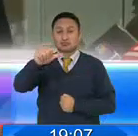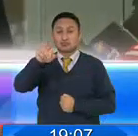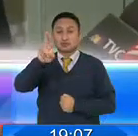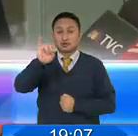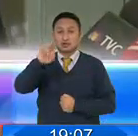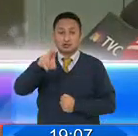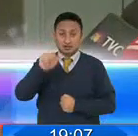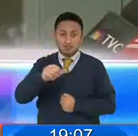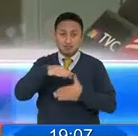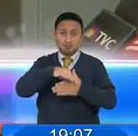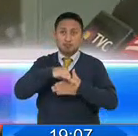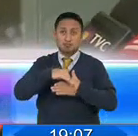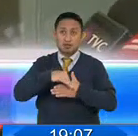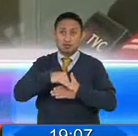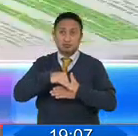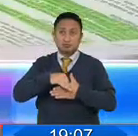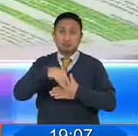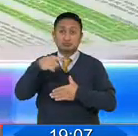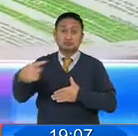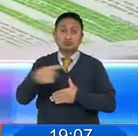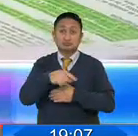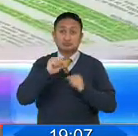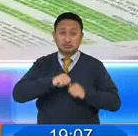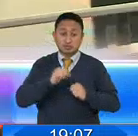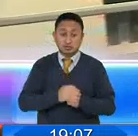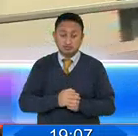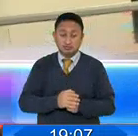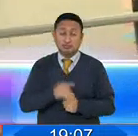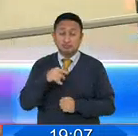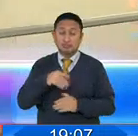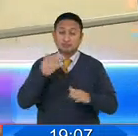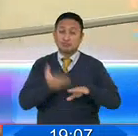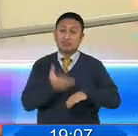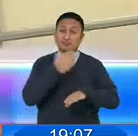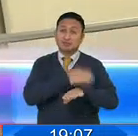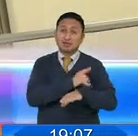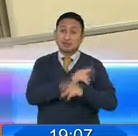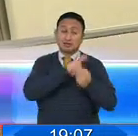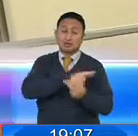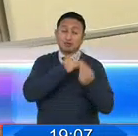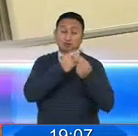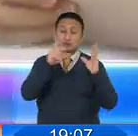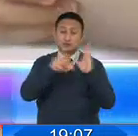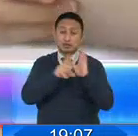y tendrá que definirse su tratamiento, puesto que esta fue ingresada previo a las reformas de la Ley de la